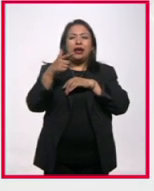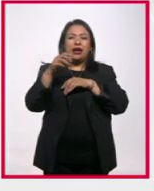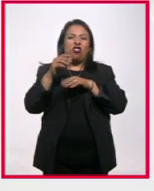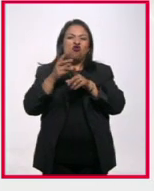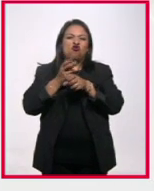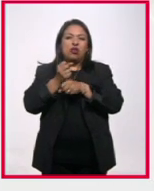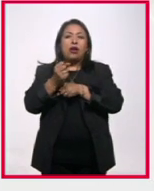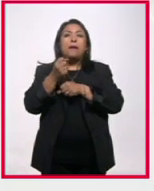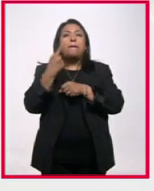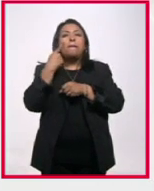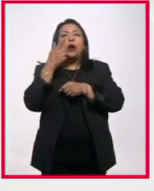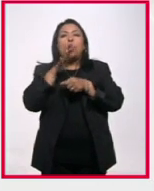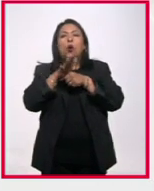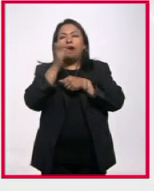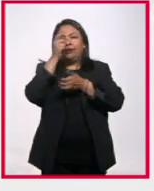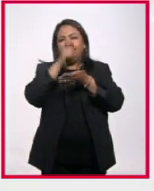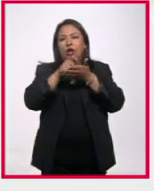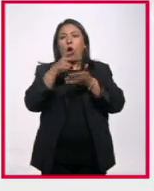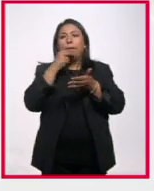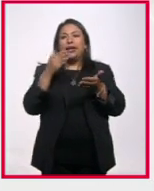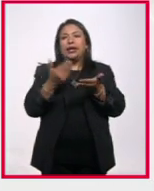escritor guatemalteco.